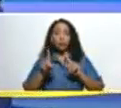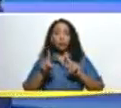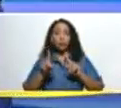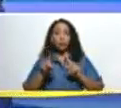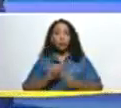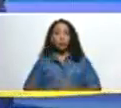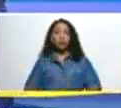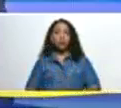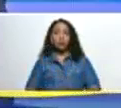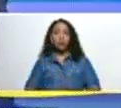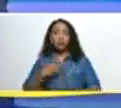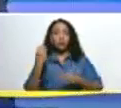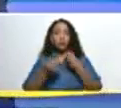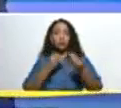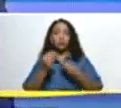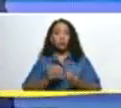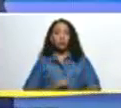21.955, como hormigas,